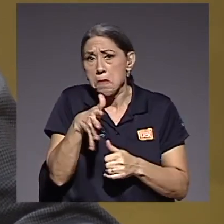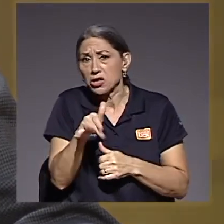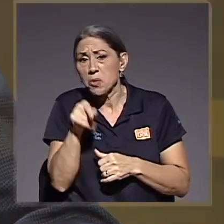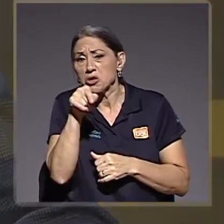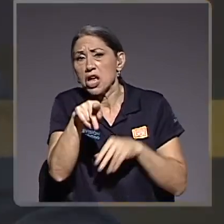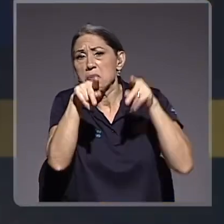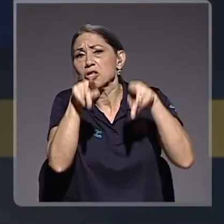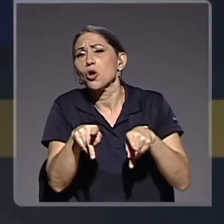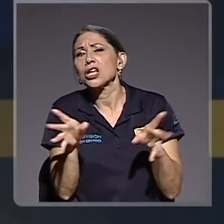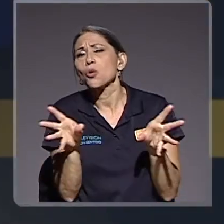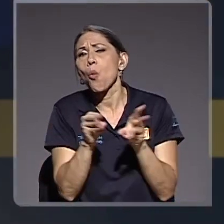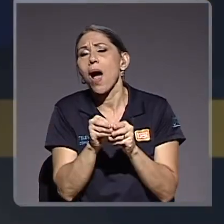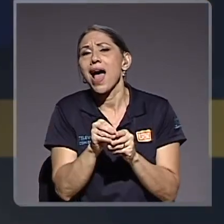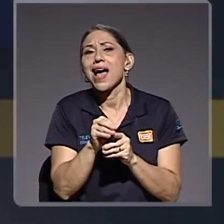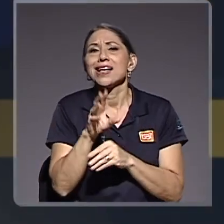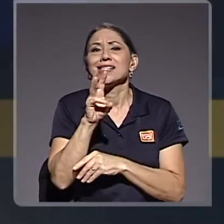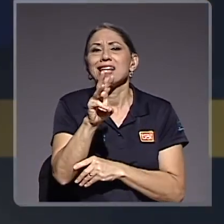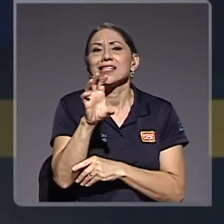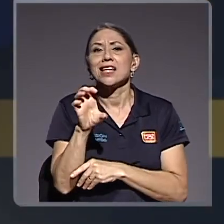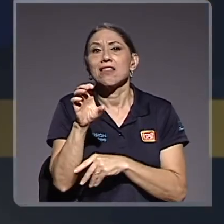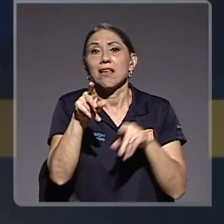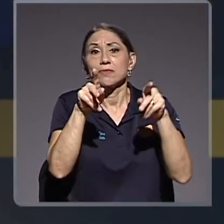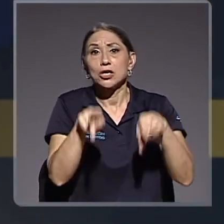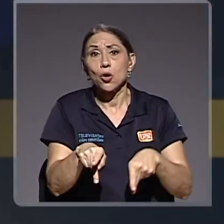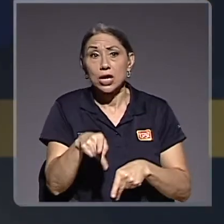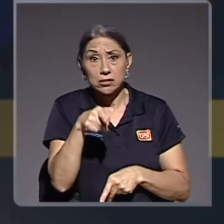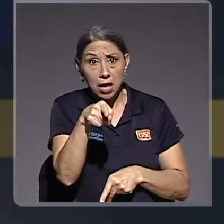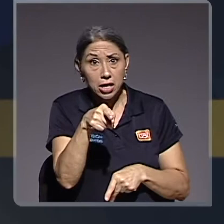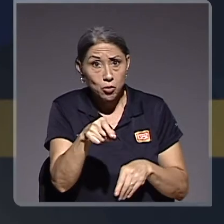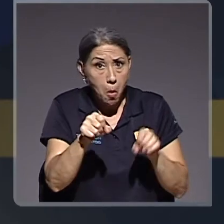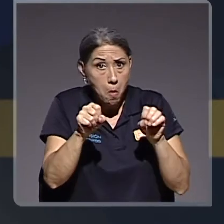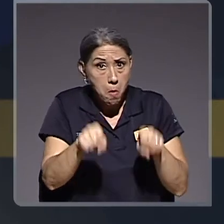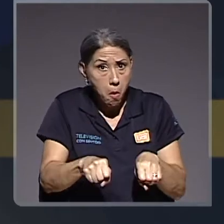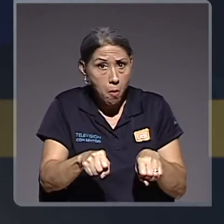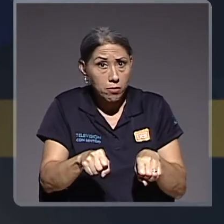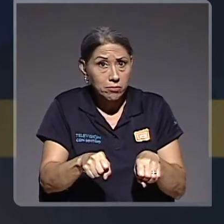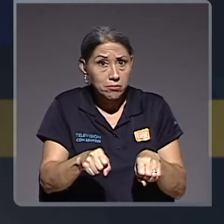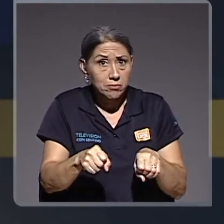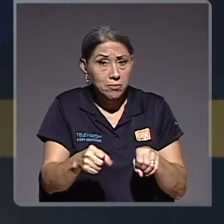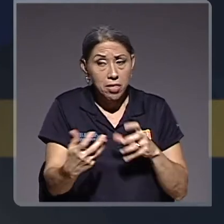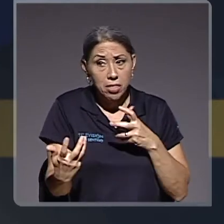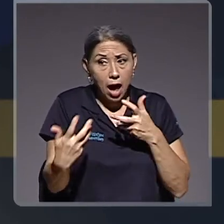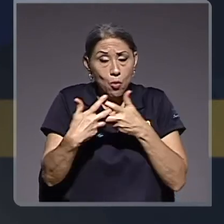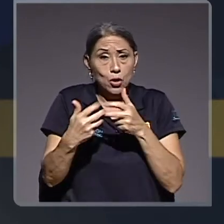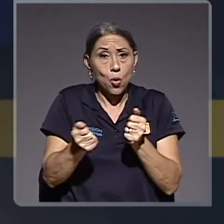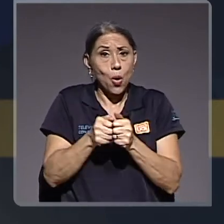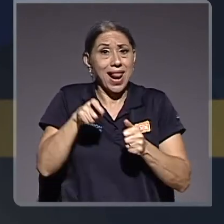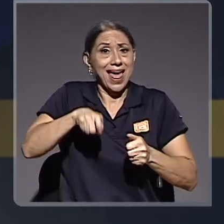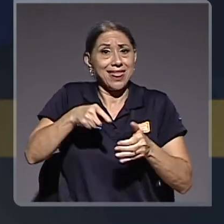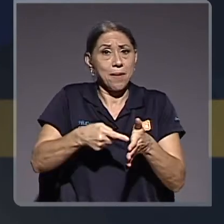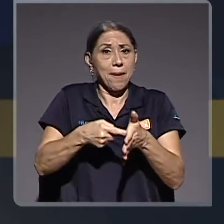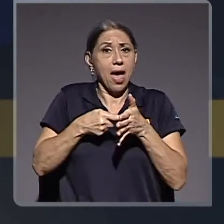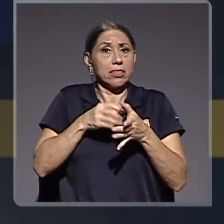personas. ¿Eso es una capacidad adecuada de acuerdo a la demanda o la demanda no es la que se está planteando?